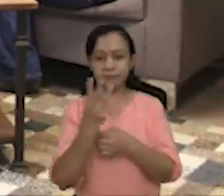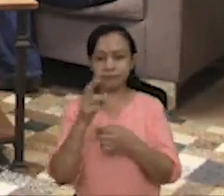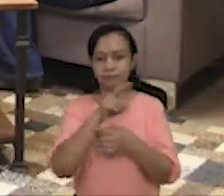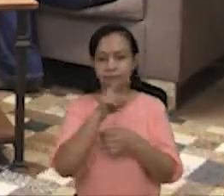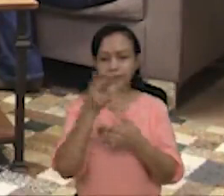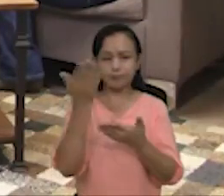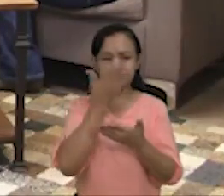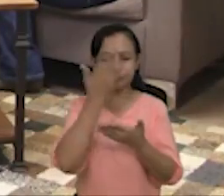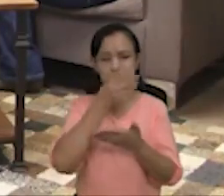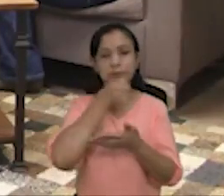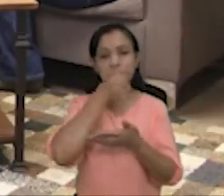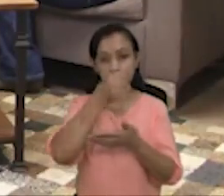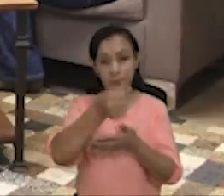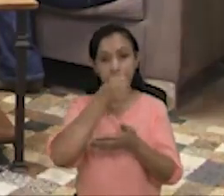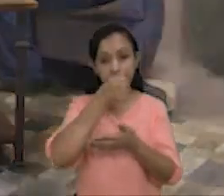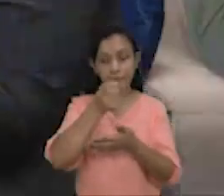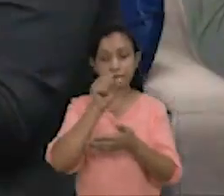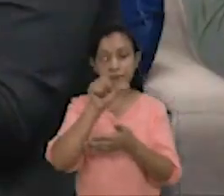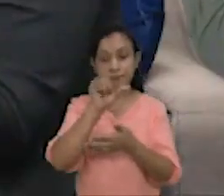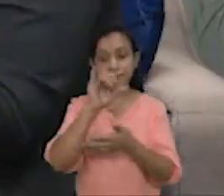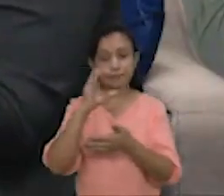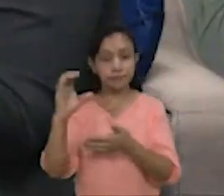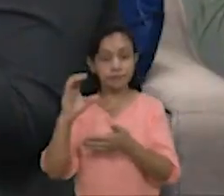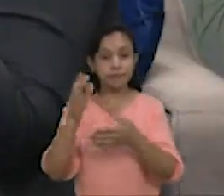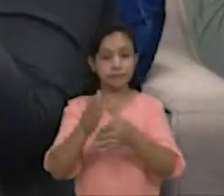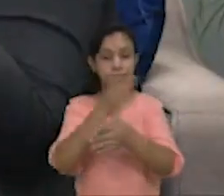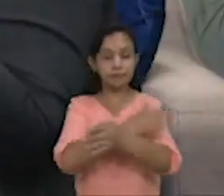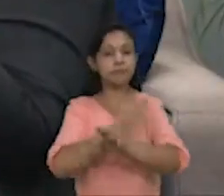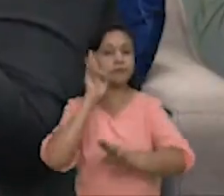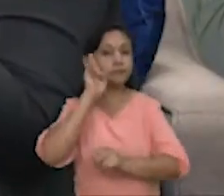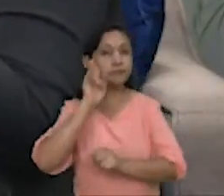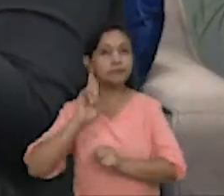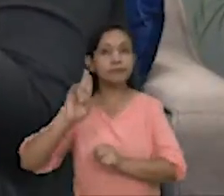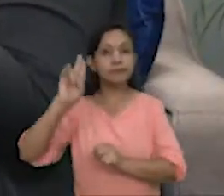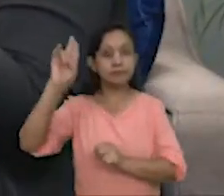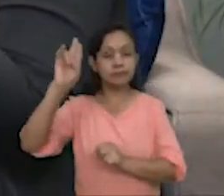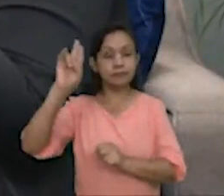carrera, y nos ha pasado porque la universidad